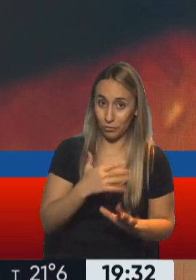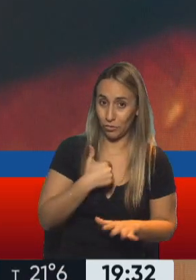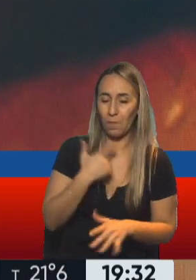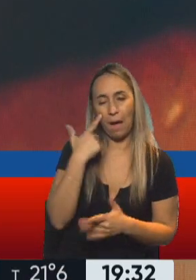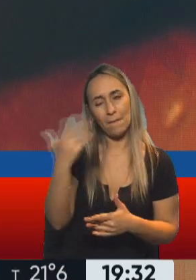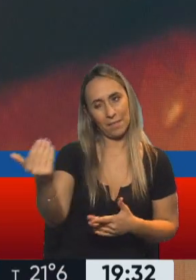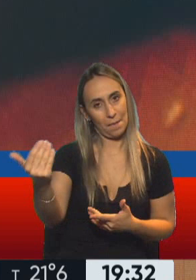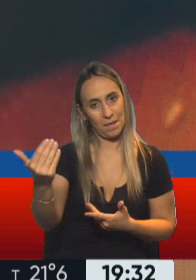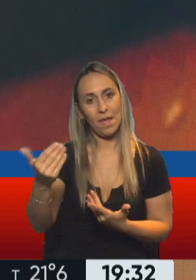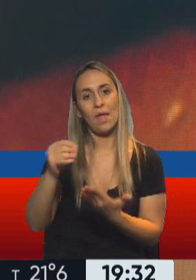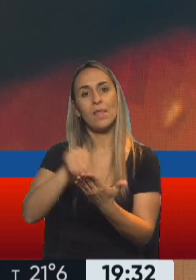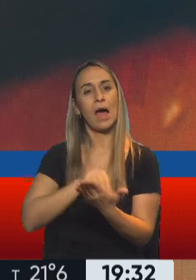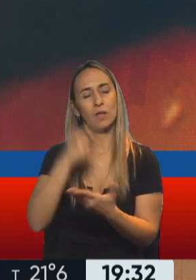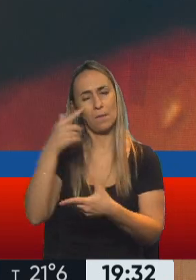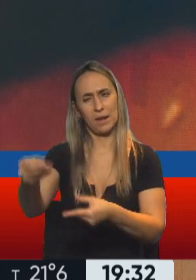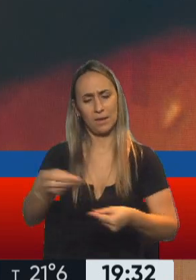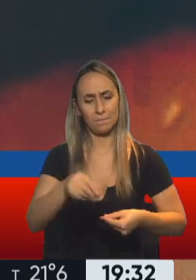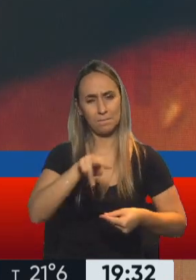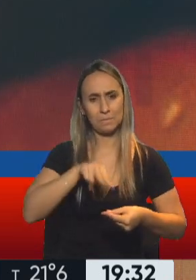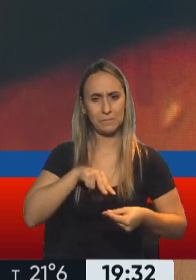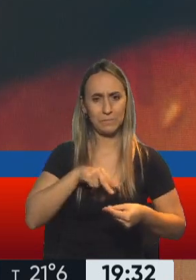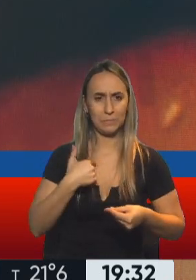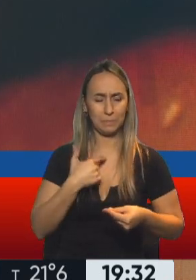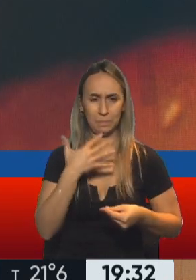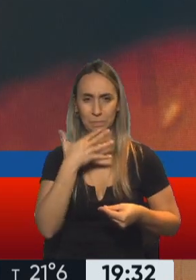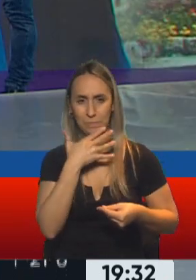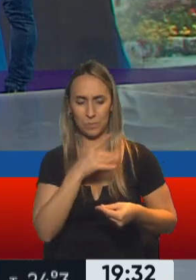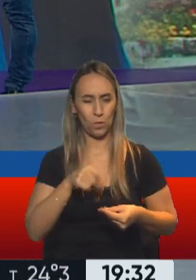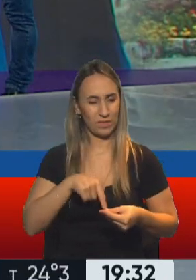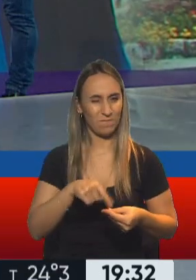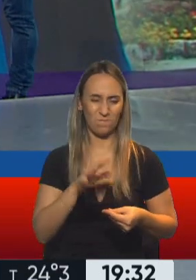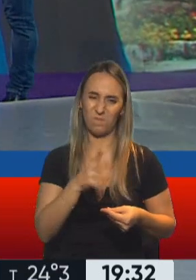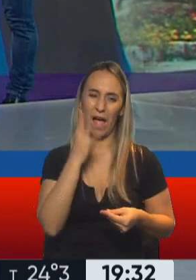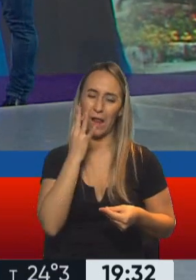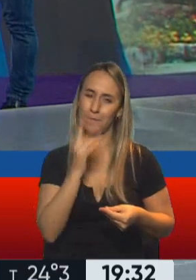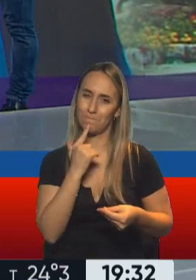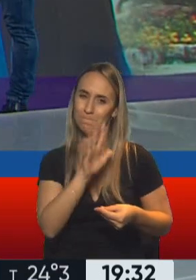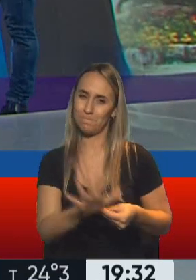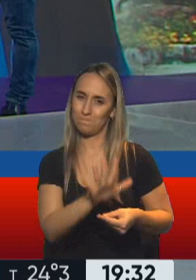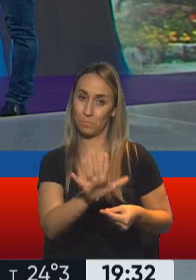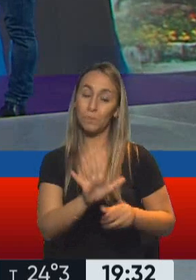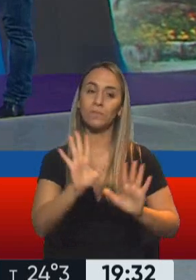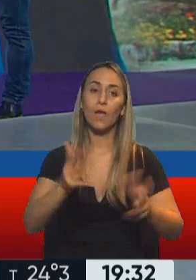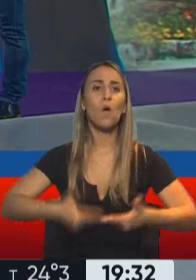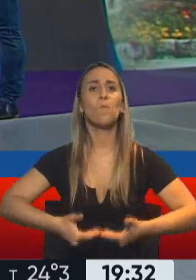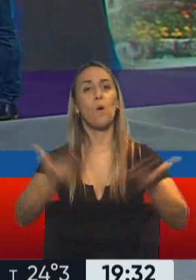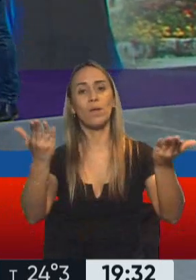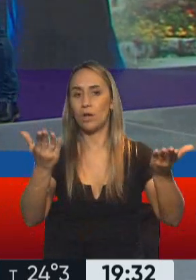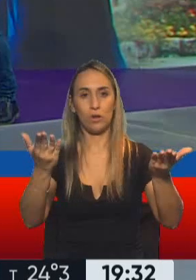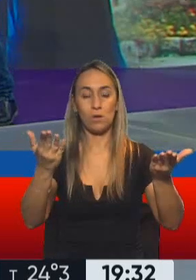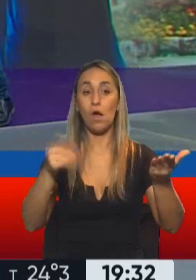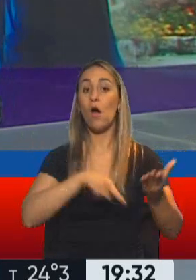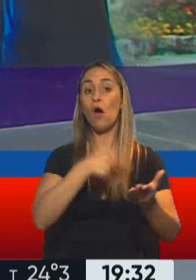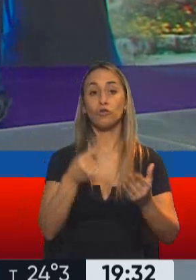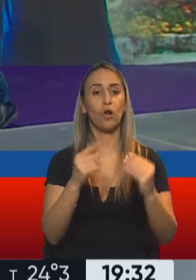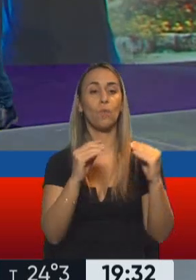datos porque esto no me cierra bien. Entonces, antes de ser publicados, son revisados por pares, se llaman, ¿sí?